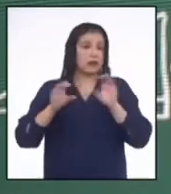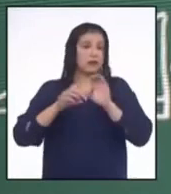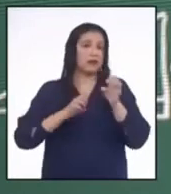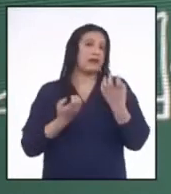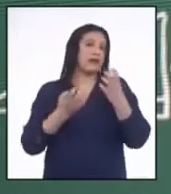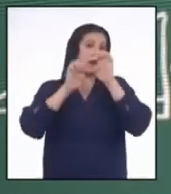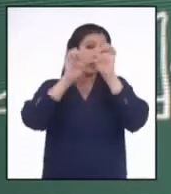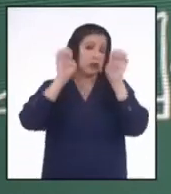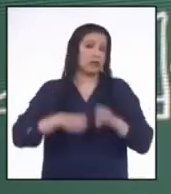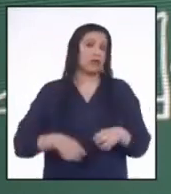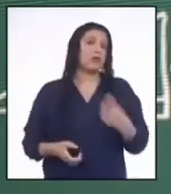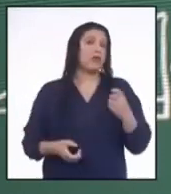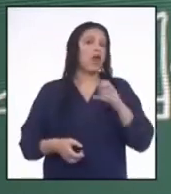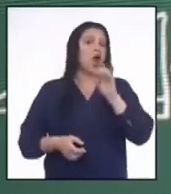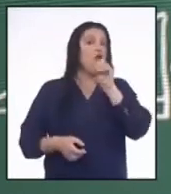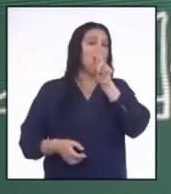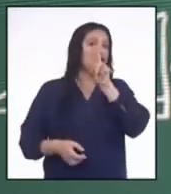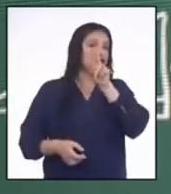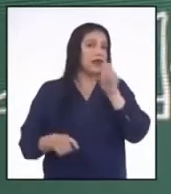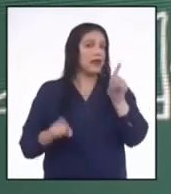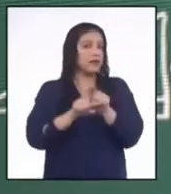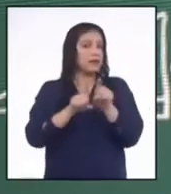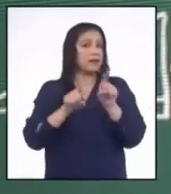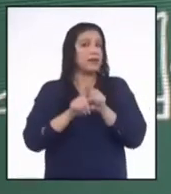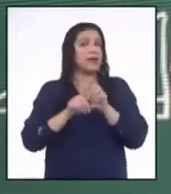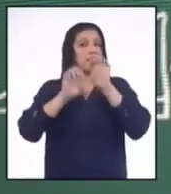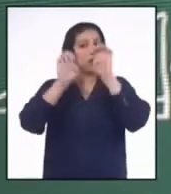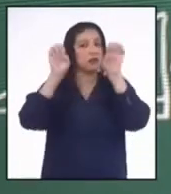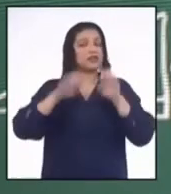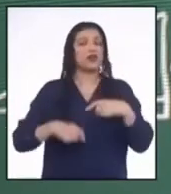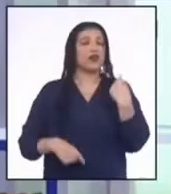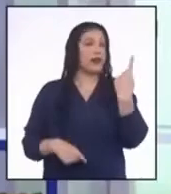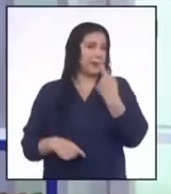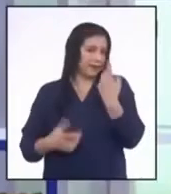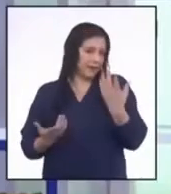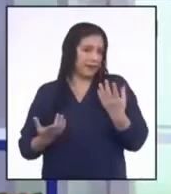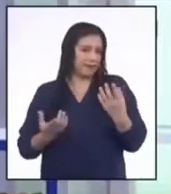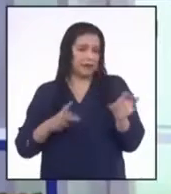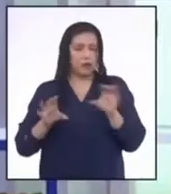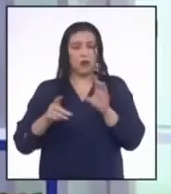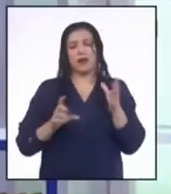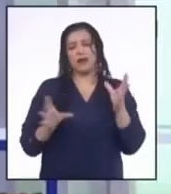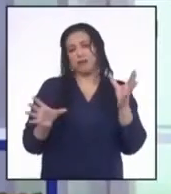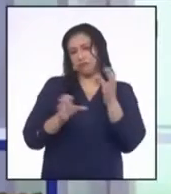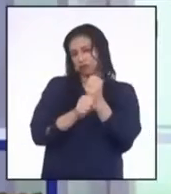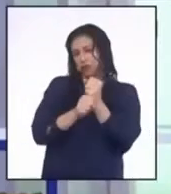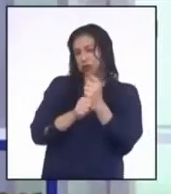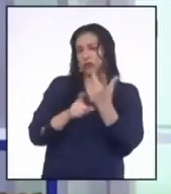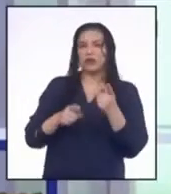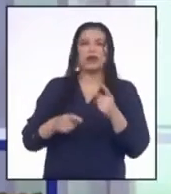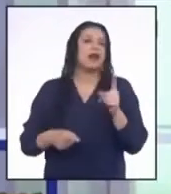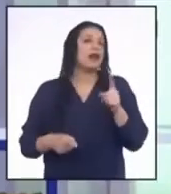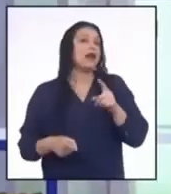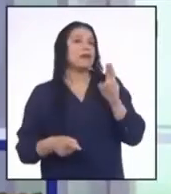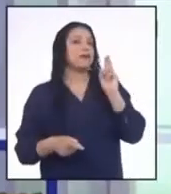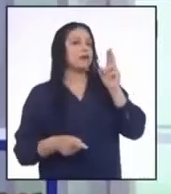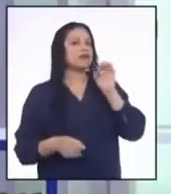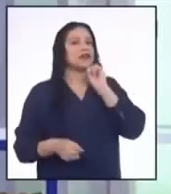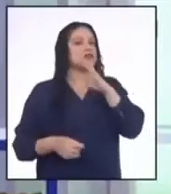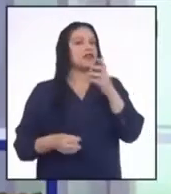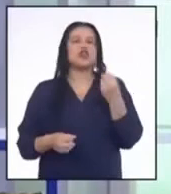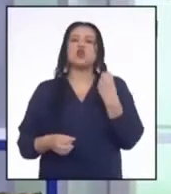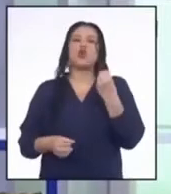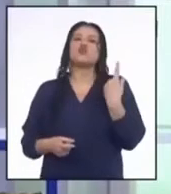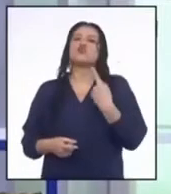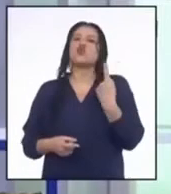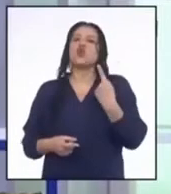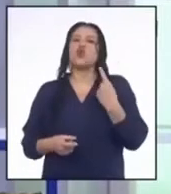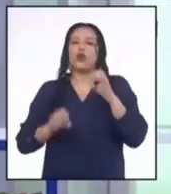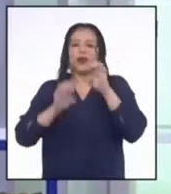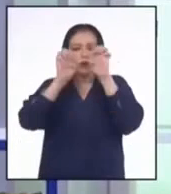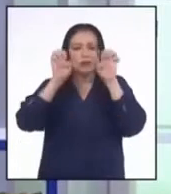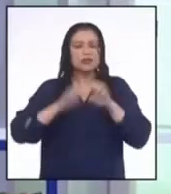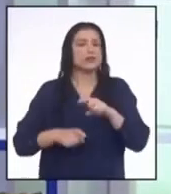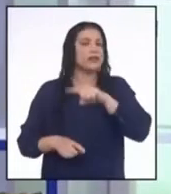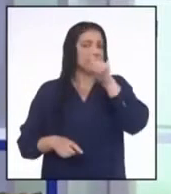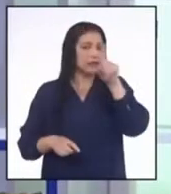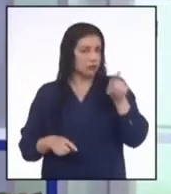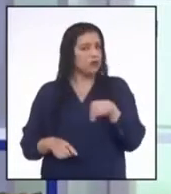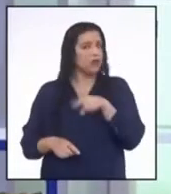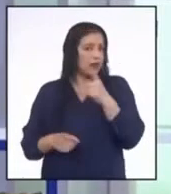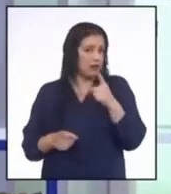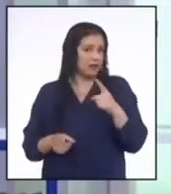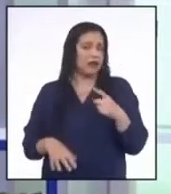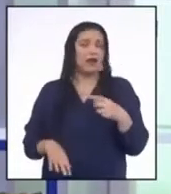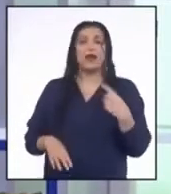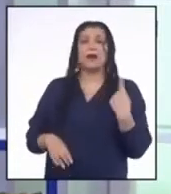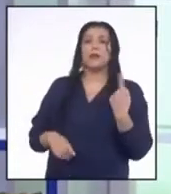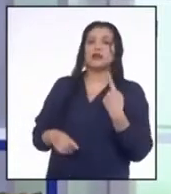general. Lo anotaré como parte de la conclusión. Como dice la profesora, no basta con calcular la ecuación de la circunferencia,